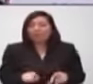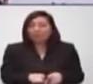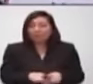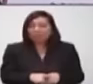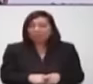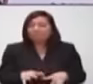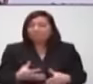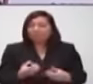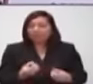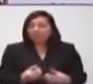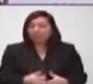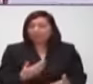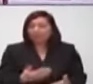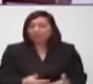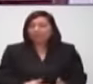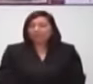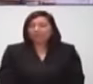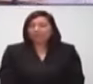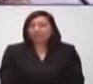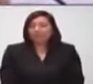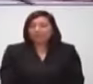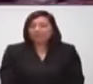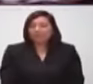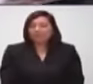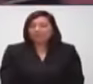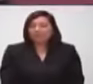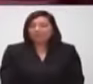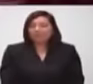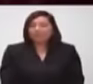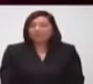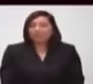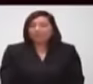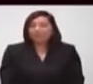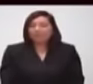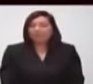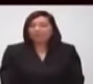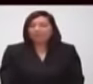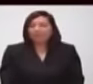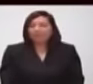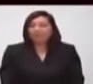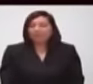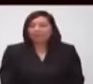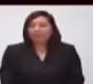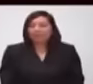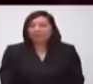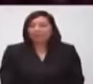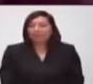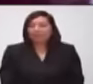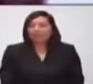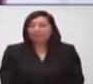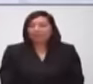sería feliz de investigarlo. Muchas gracias. Para terminar, sí, congresista, bueno, Martor. Escucho su